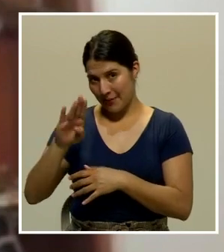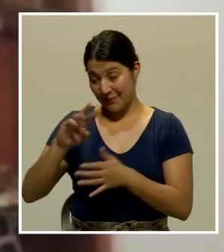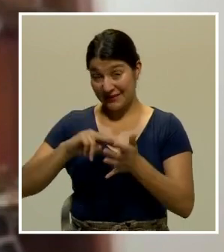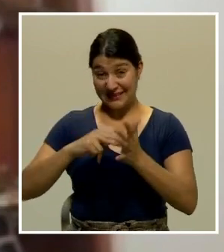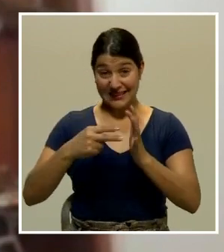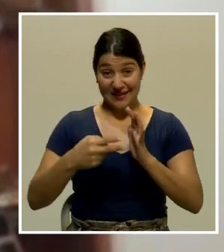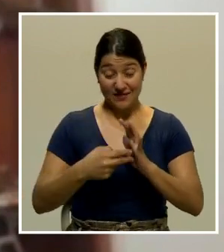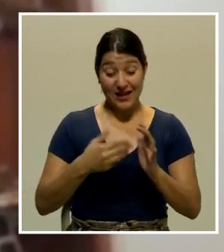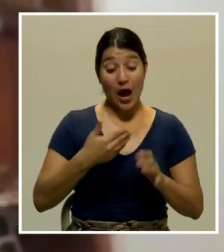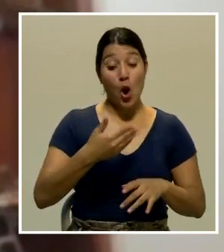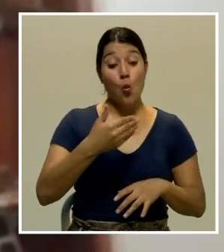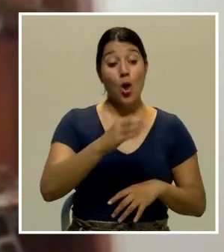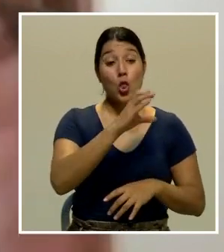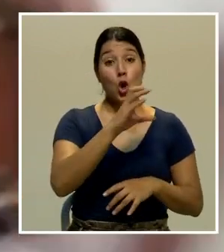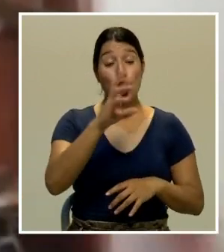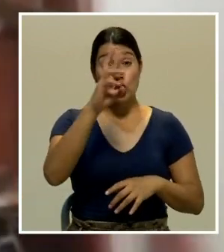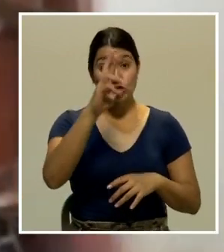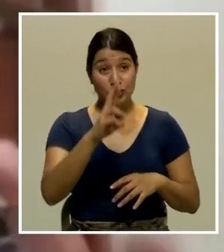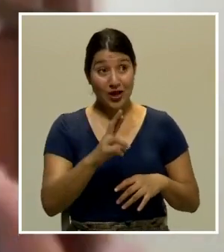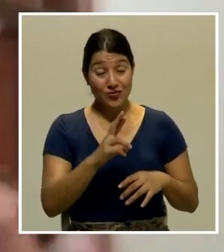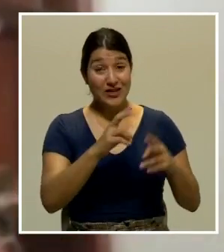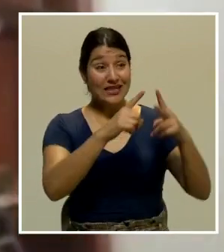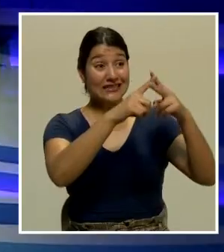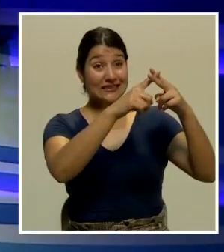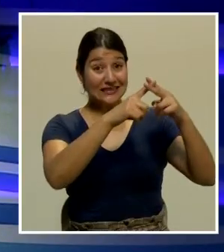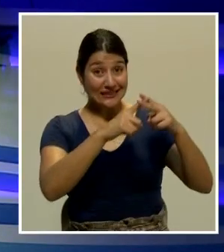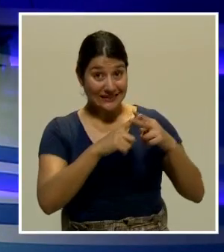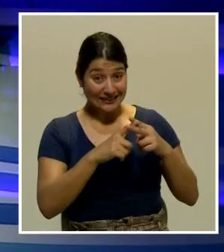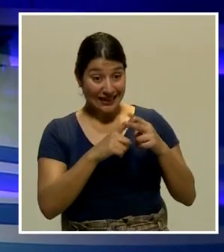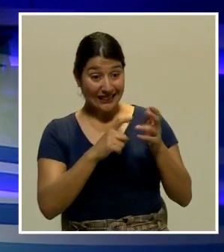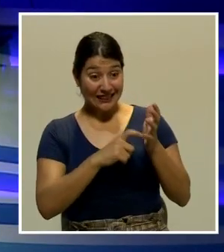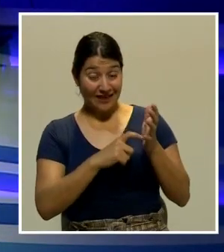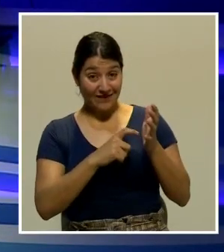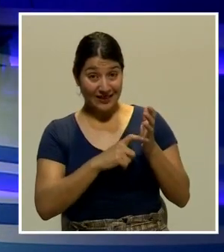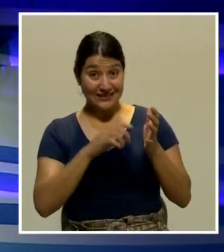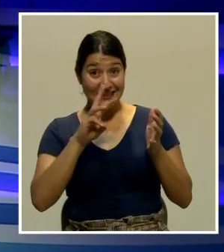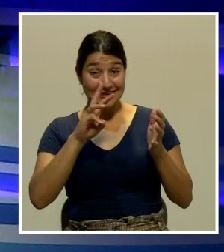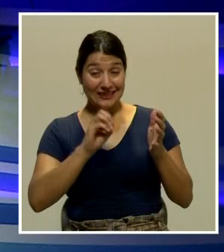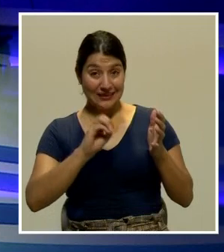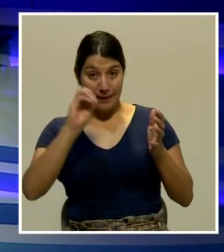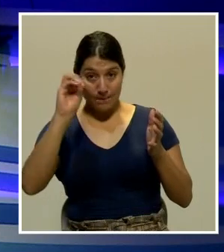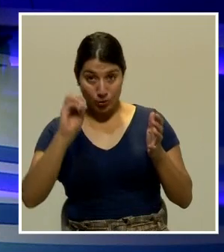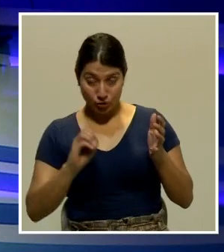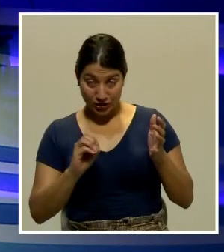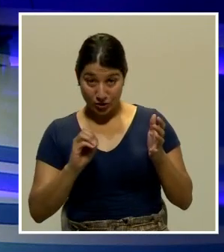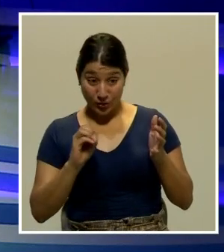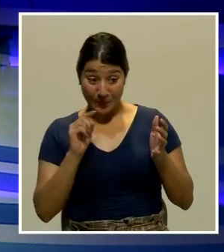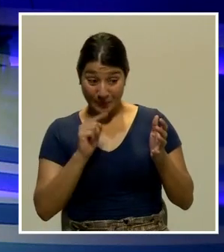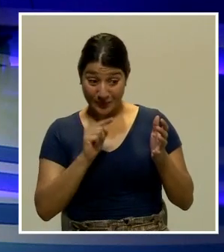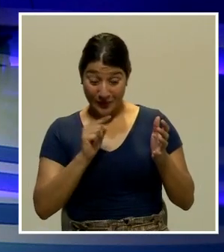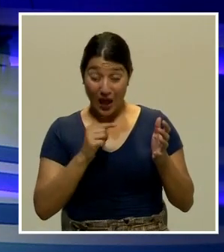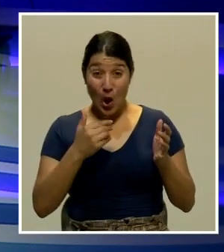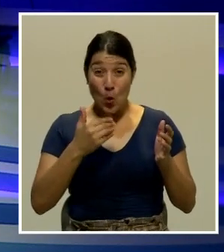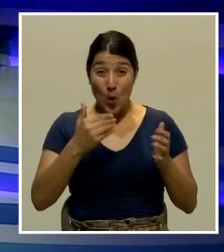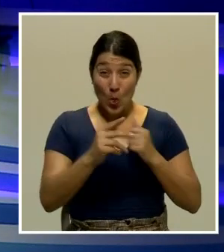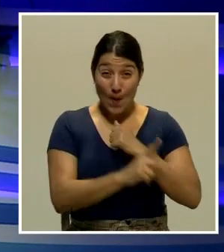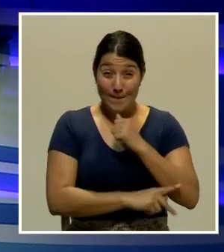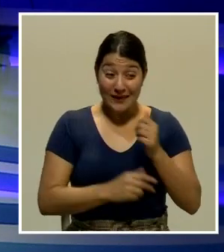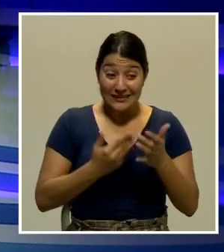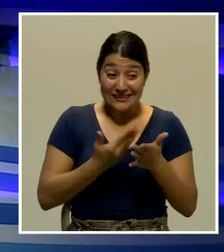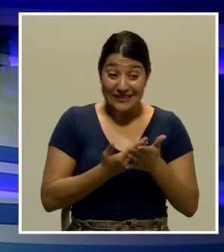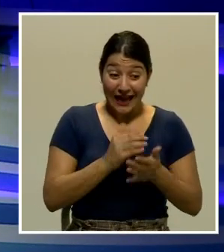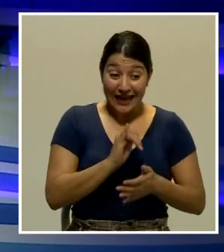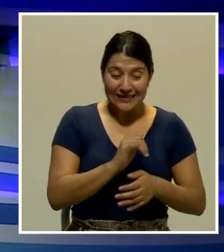un 60% del tamaño de lo que produce en un año, entonces en esa situación es que se